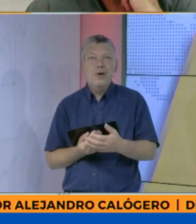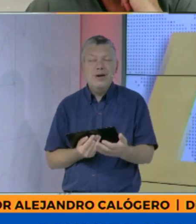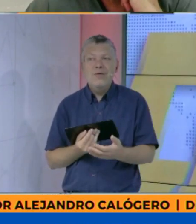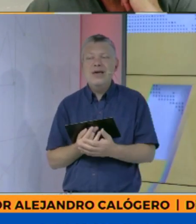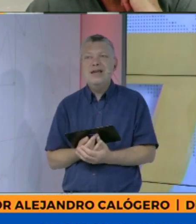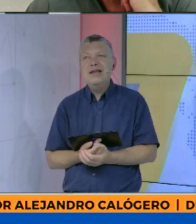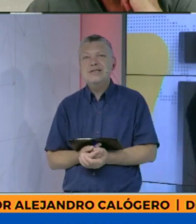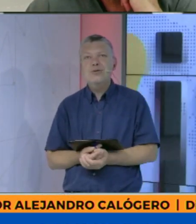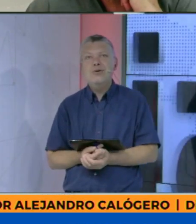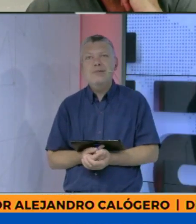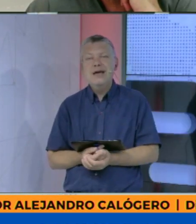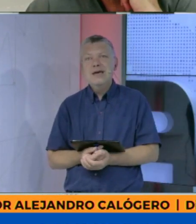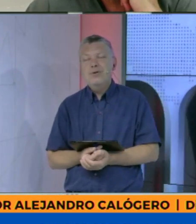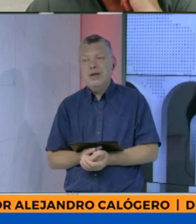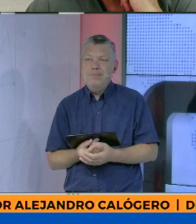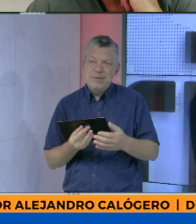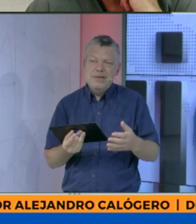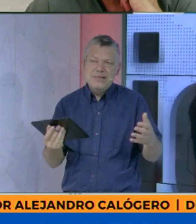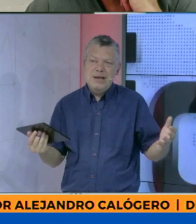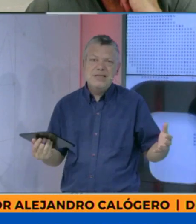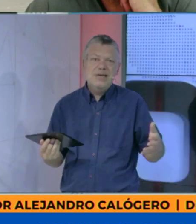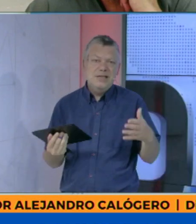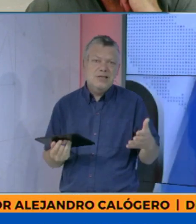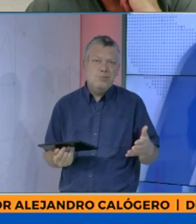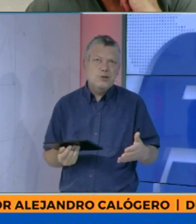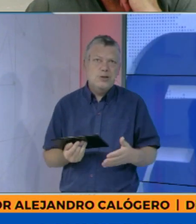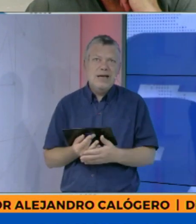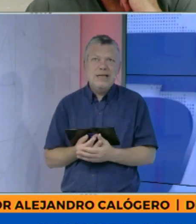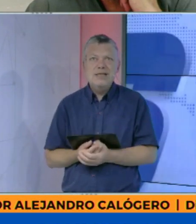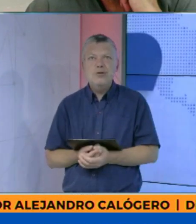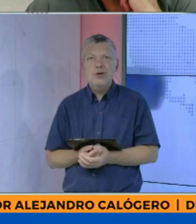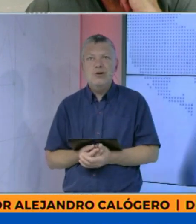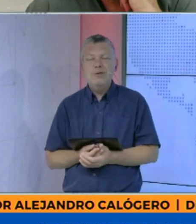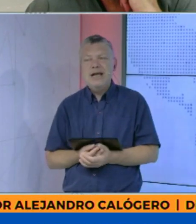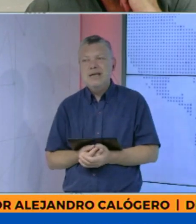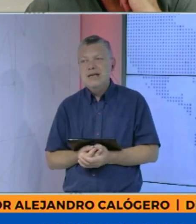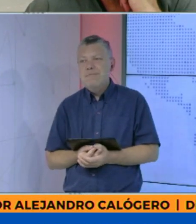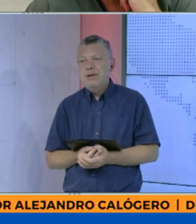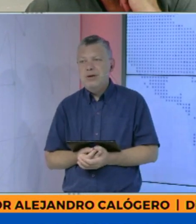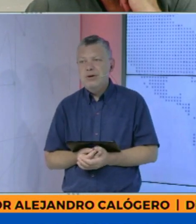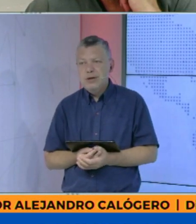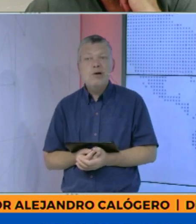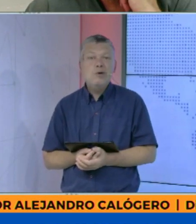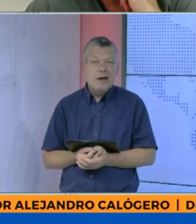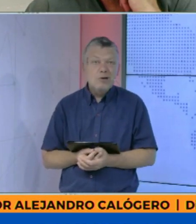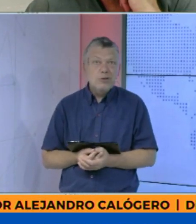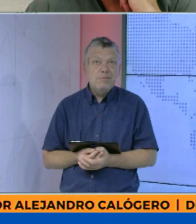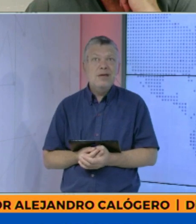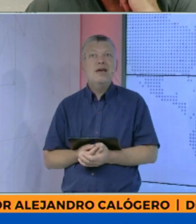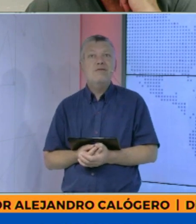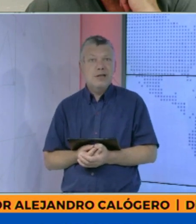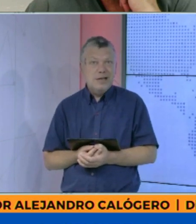habla, o hay que inclinarse cuando uno habla, porque más allá de la parte edilicia, son personas las que están dentro del hospital. Pero digo, eso hay que